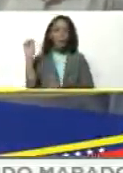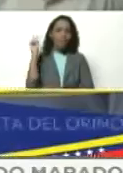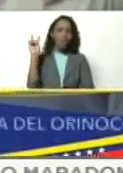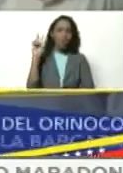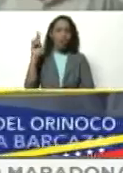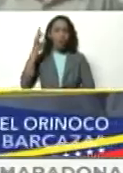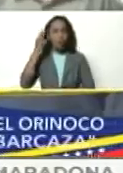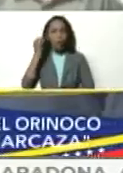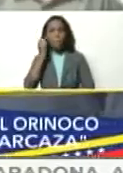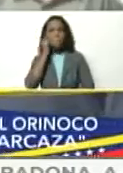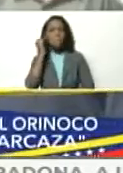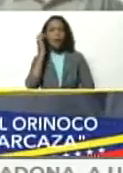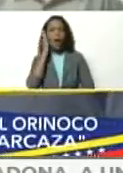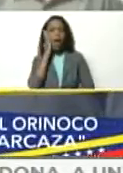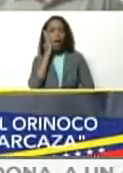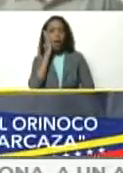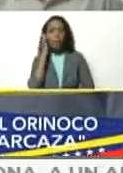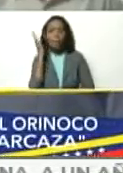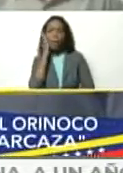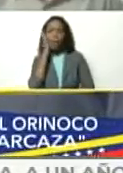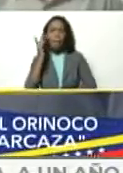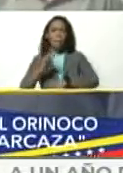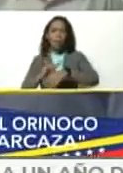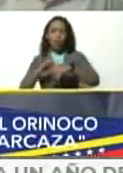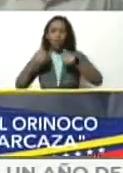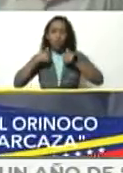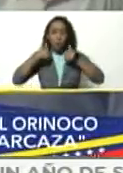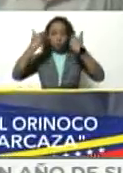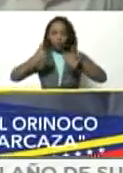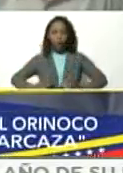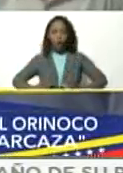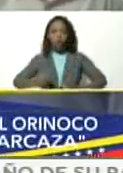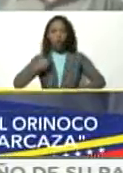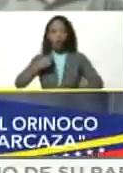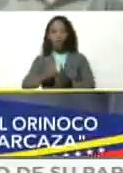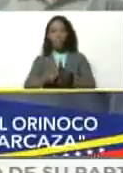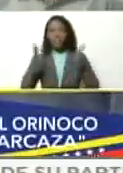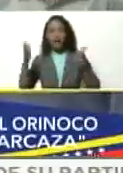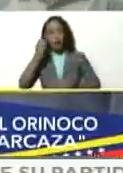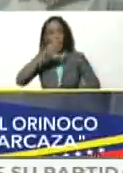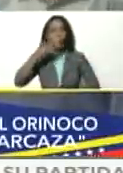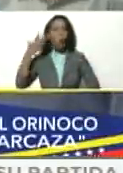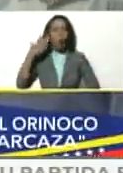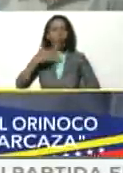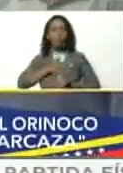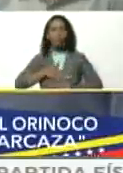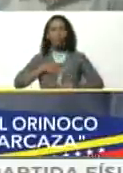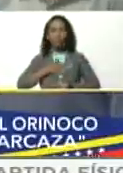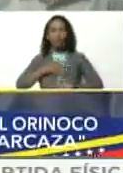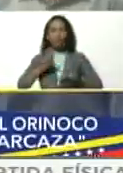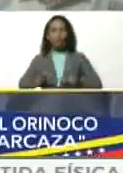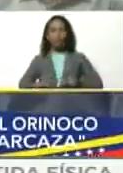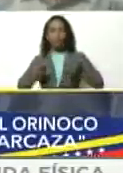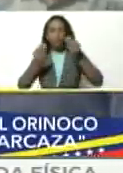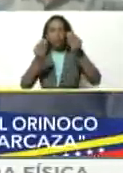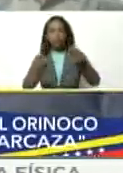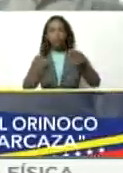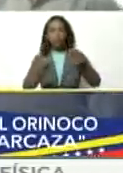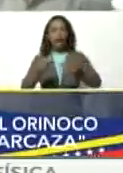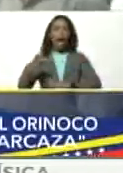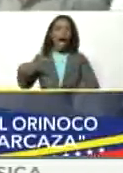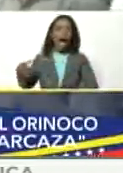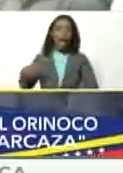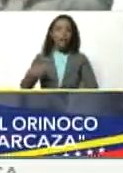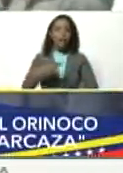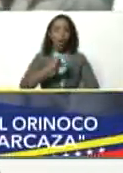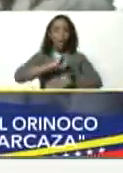como madre, como médico que soy, el gran orgullo y la satisfacción en entregar a ríos del